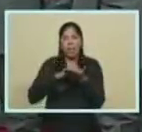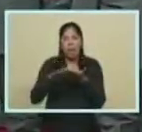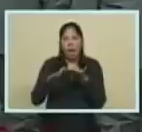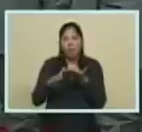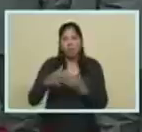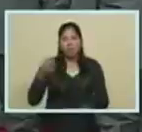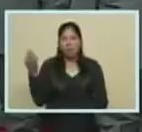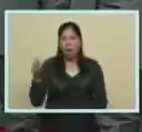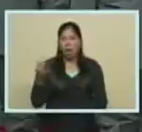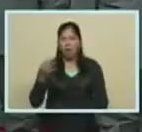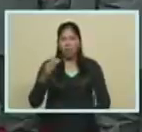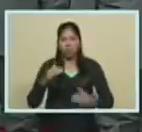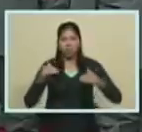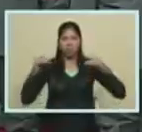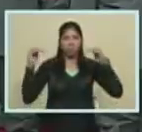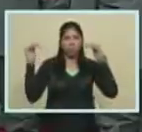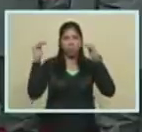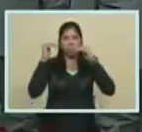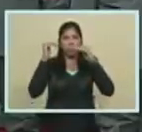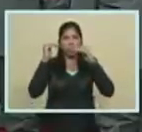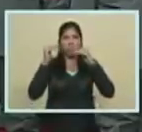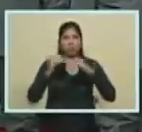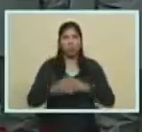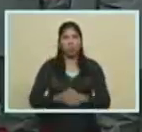gratuita y de calidad.